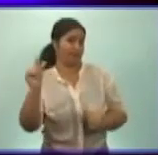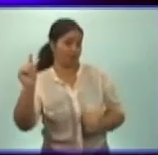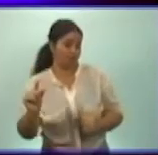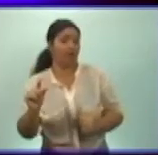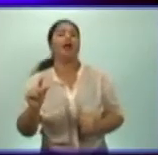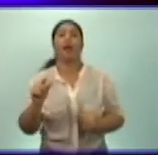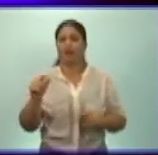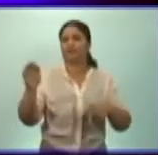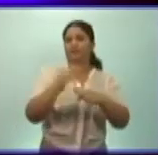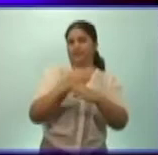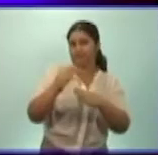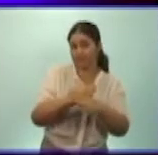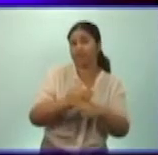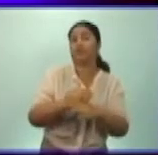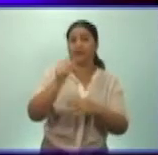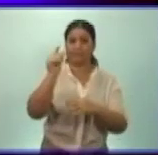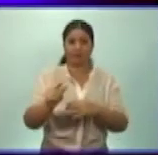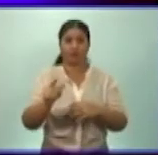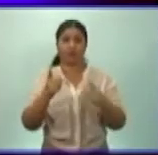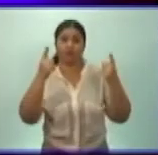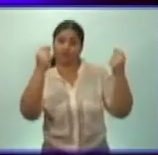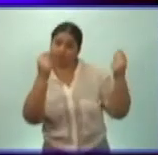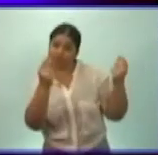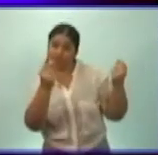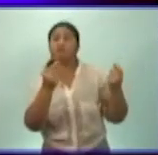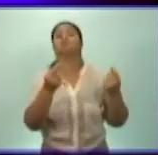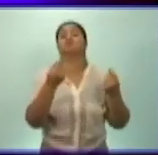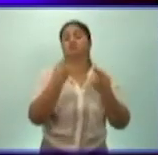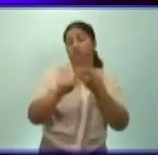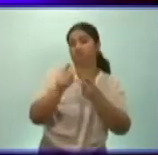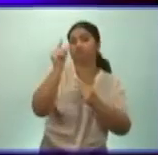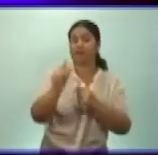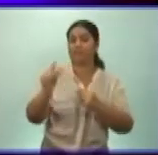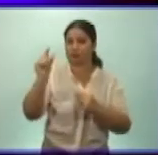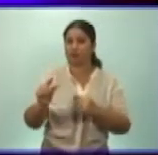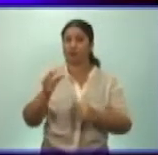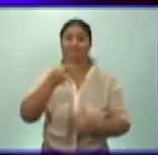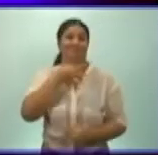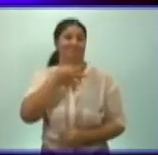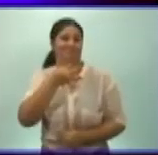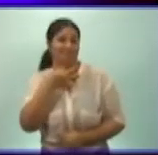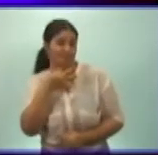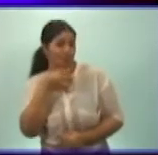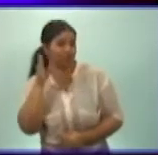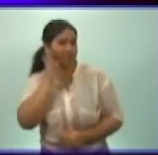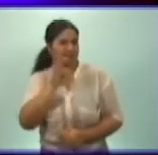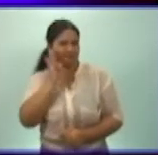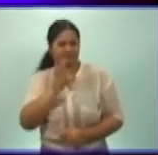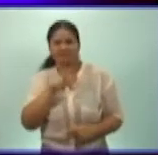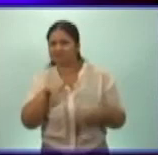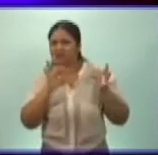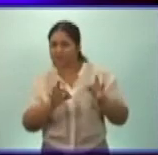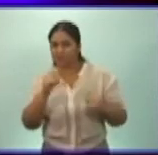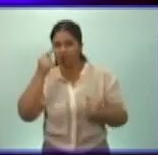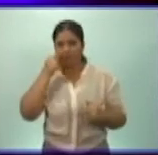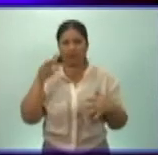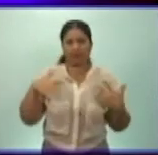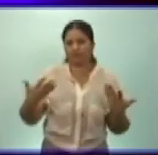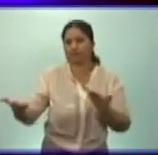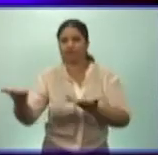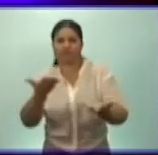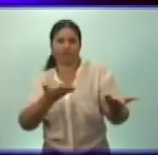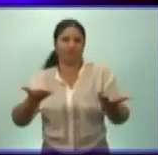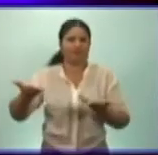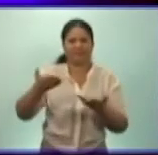estatus sociales. Por tanto, como era un profundo conocedor de esta naturaleza, de los vicios y lacras de su